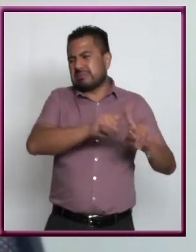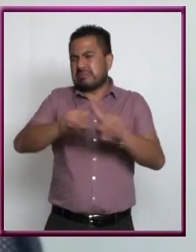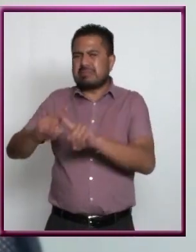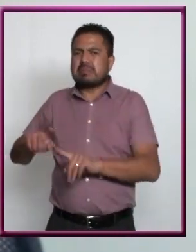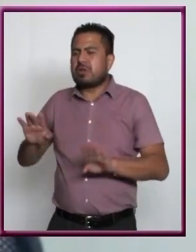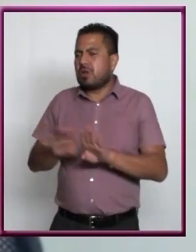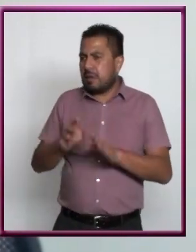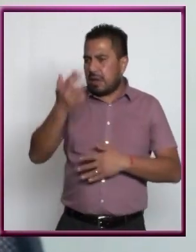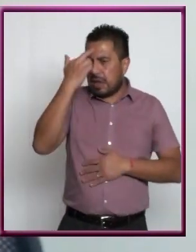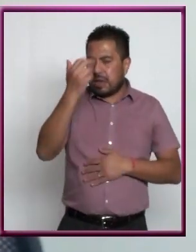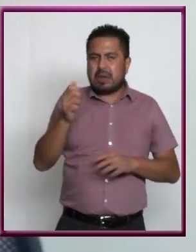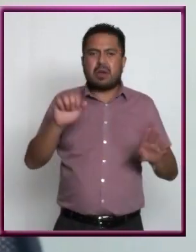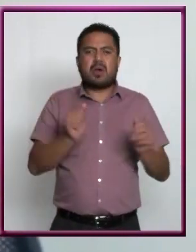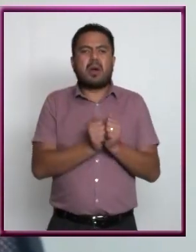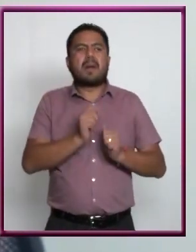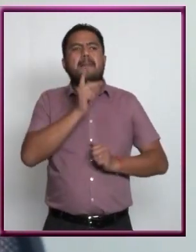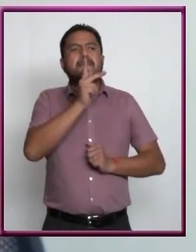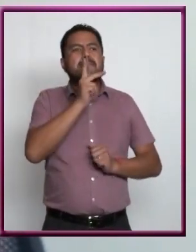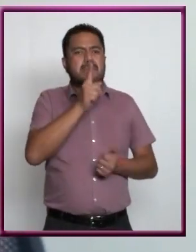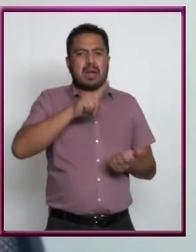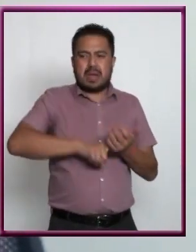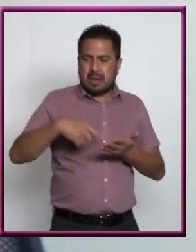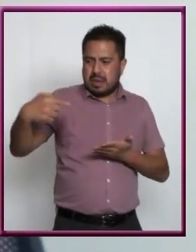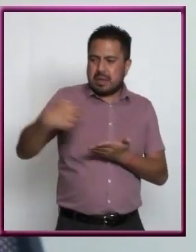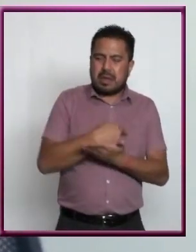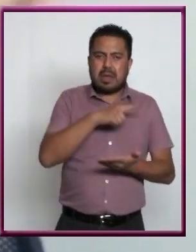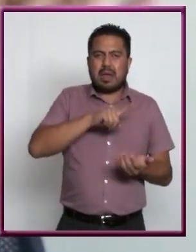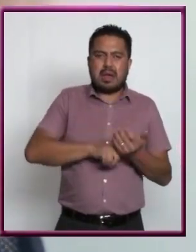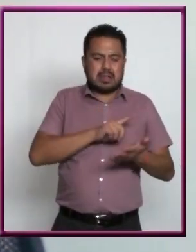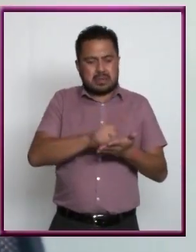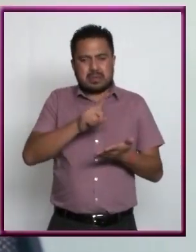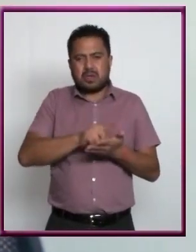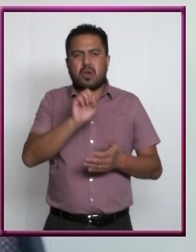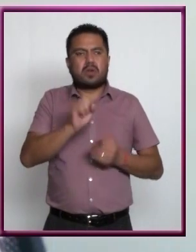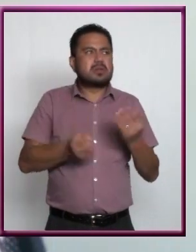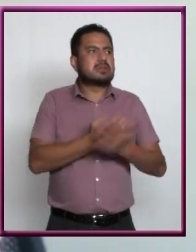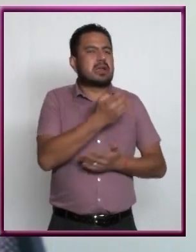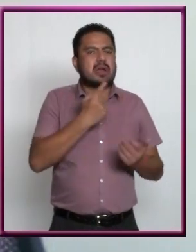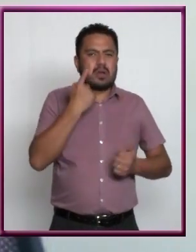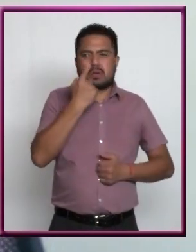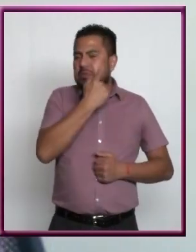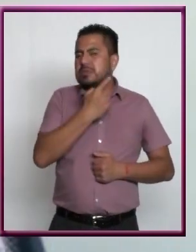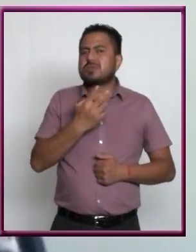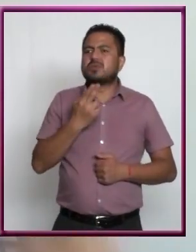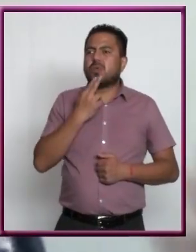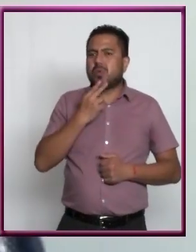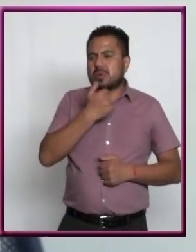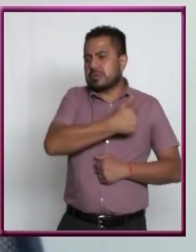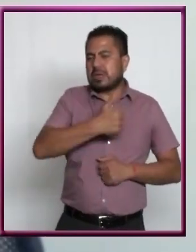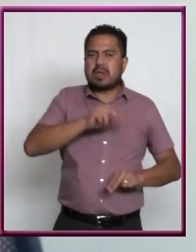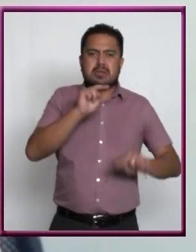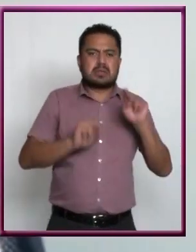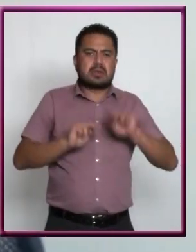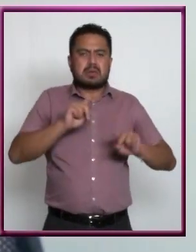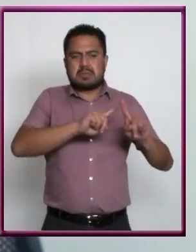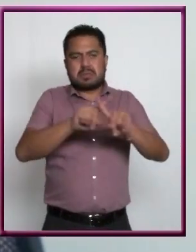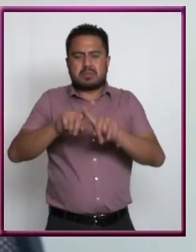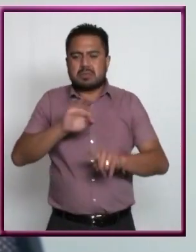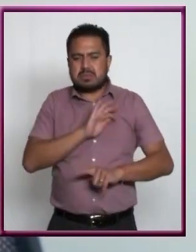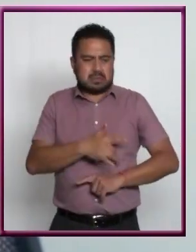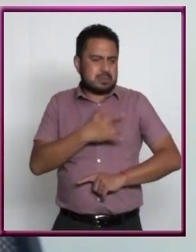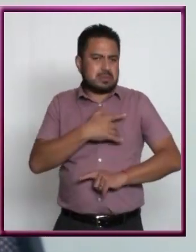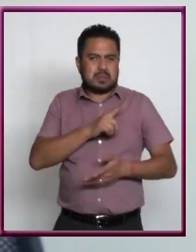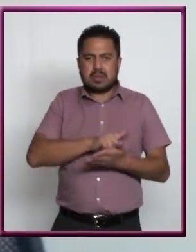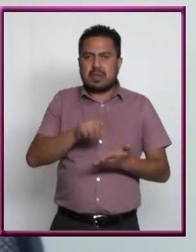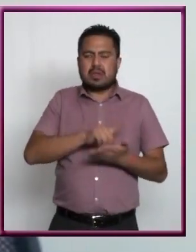por X razón, las palabras que entran en un diccionario o que salen según su uso, las diferentes maneras que hay de considerar